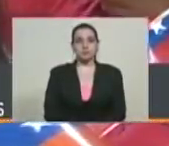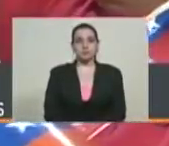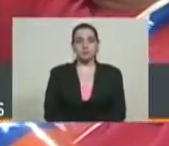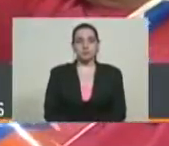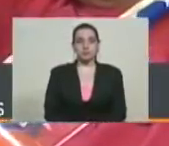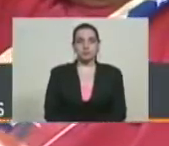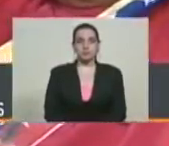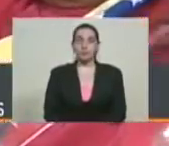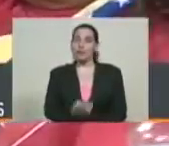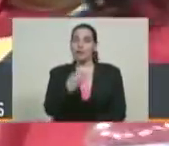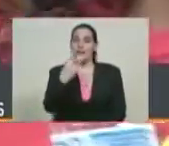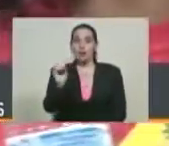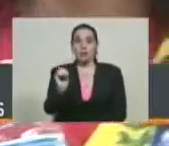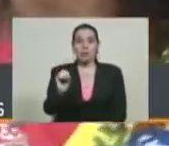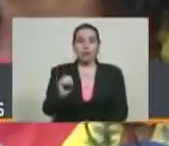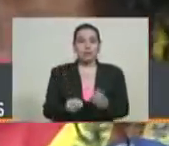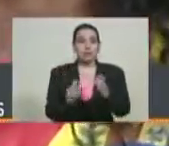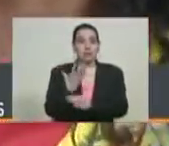El 20 de mayo,